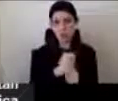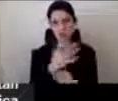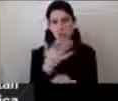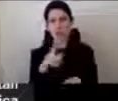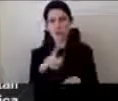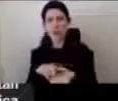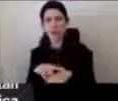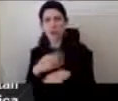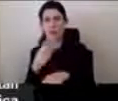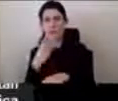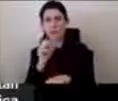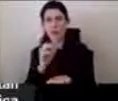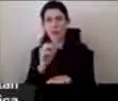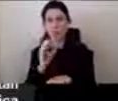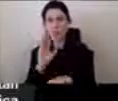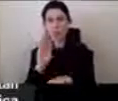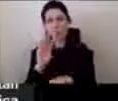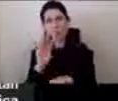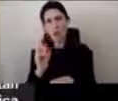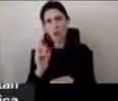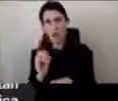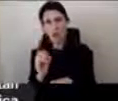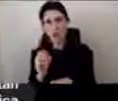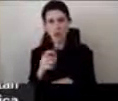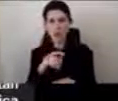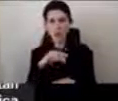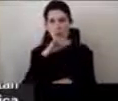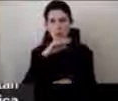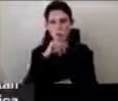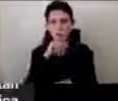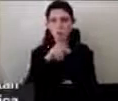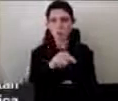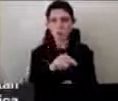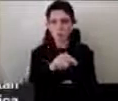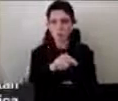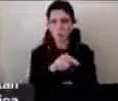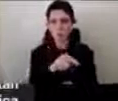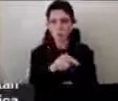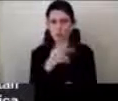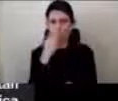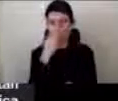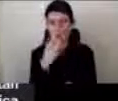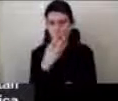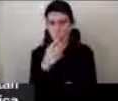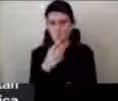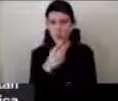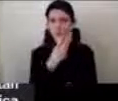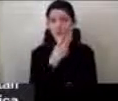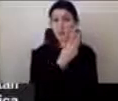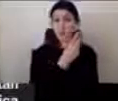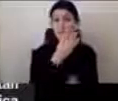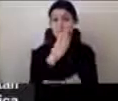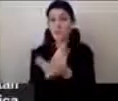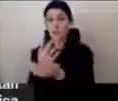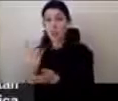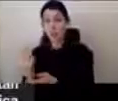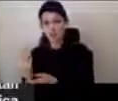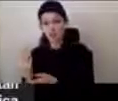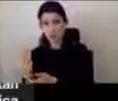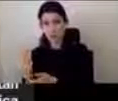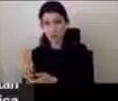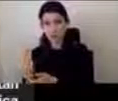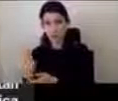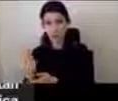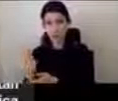40 minutos, y este que ustedes están viendo va de 3 a 12 jugadores, porque hay otra versión que es hasta